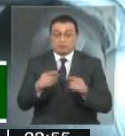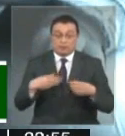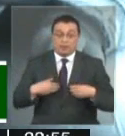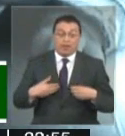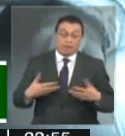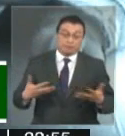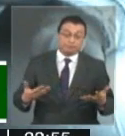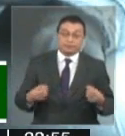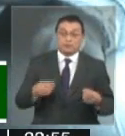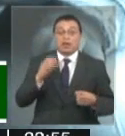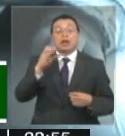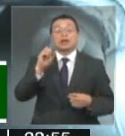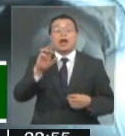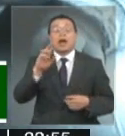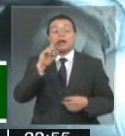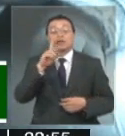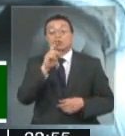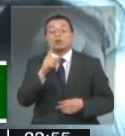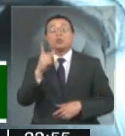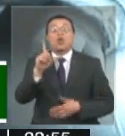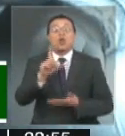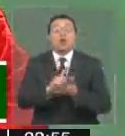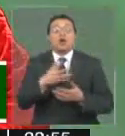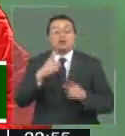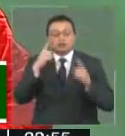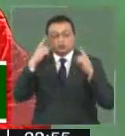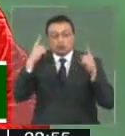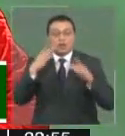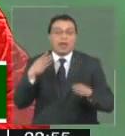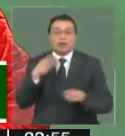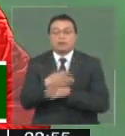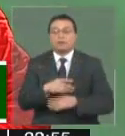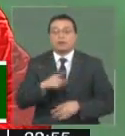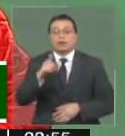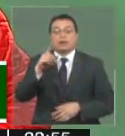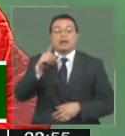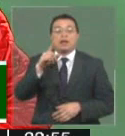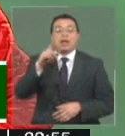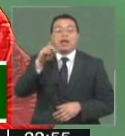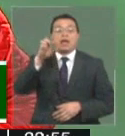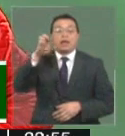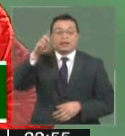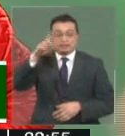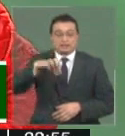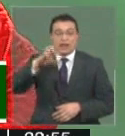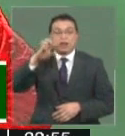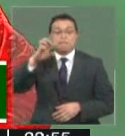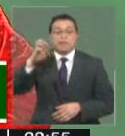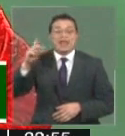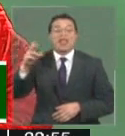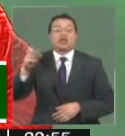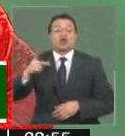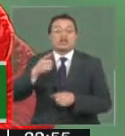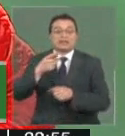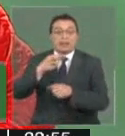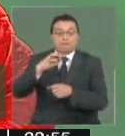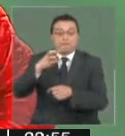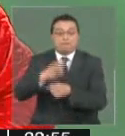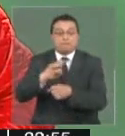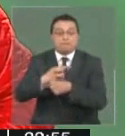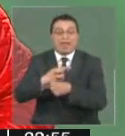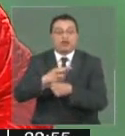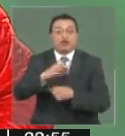espíritu. Carito, ¿algún lugar que soñarías con ir? San Pedro Atacama, el Geyser del Tatío, etc. ¿Sabes qué?